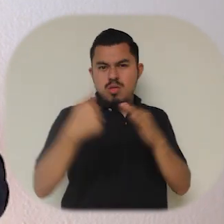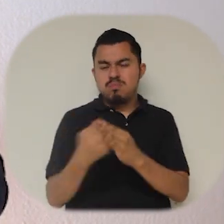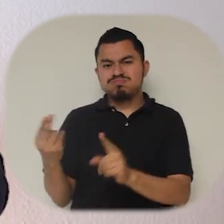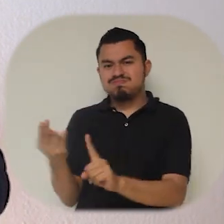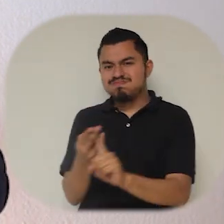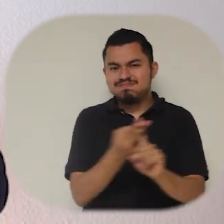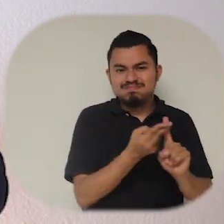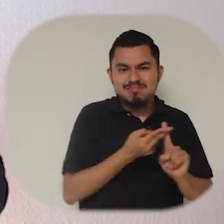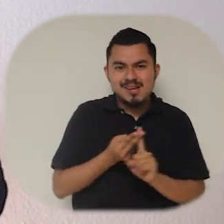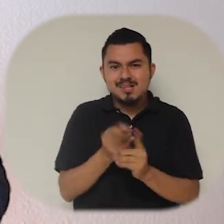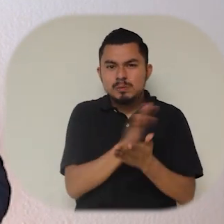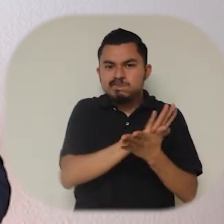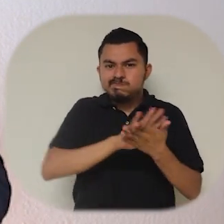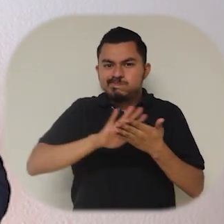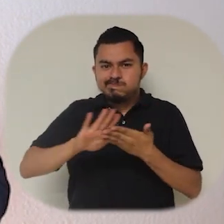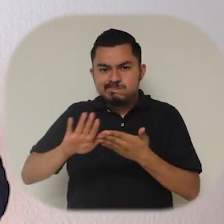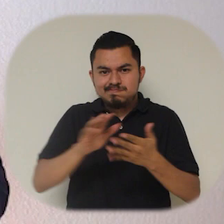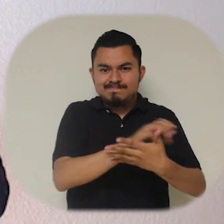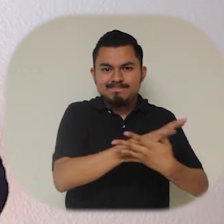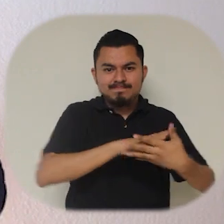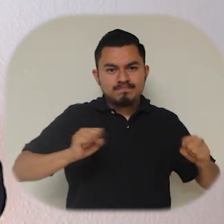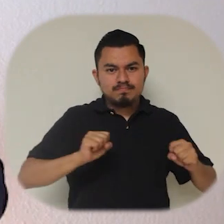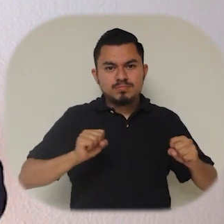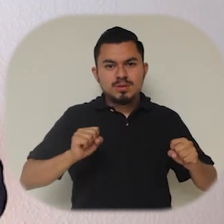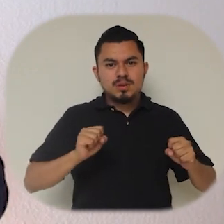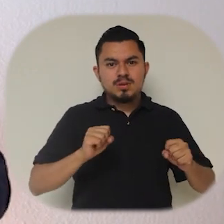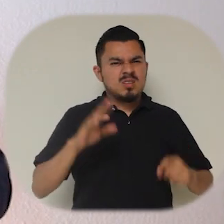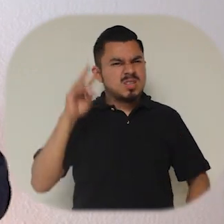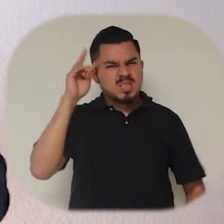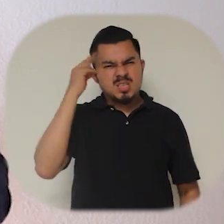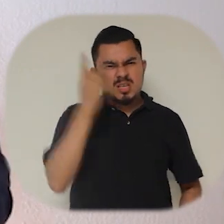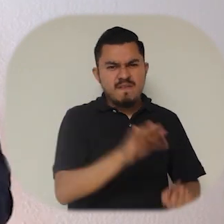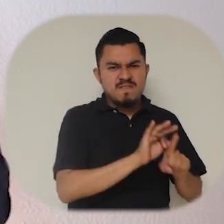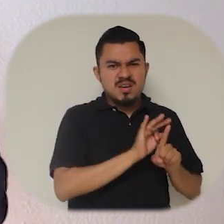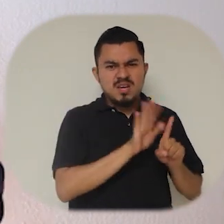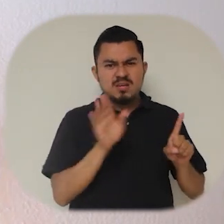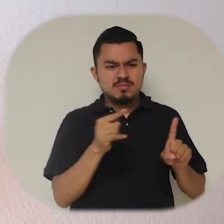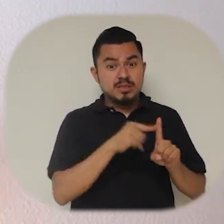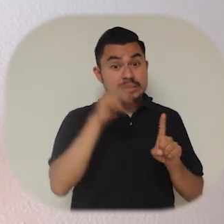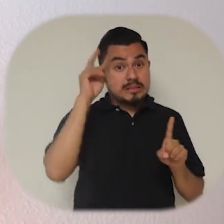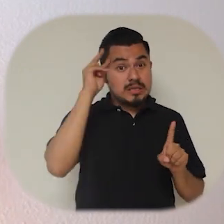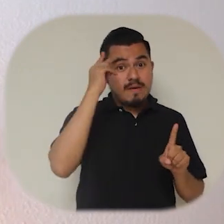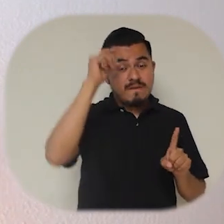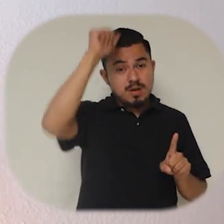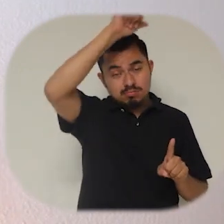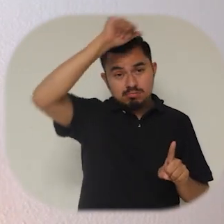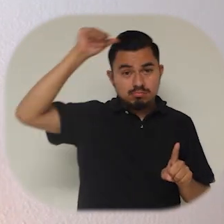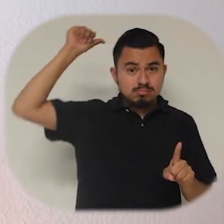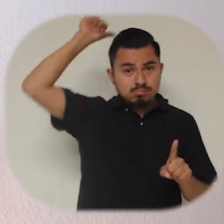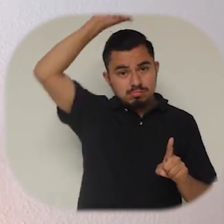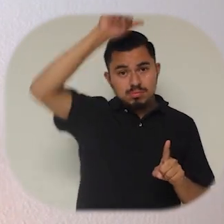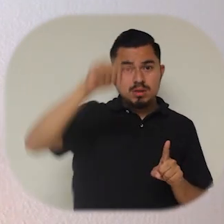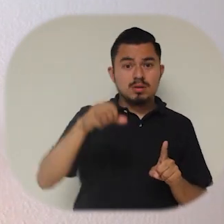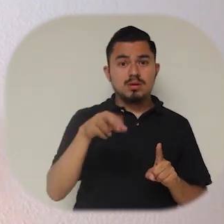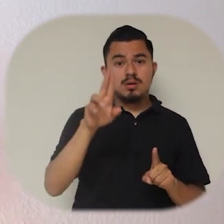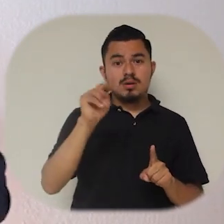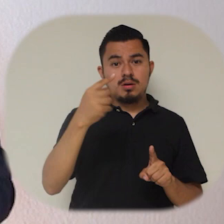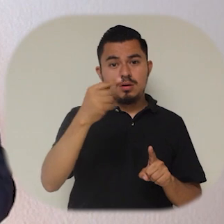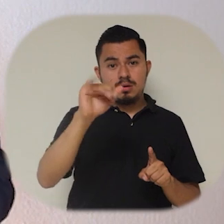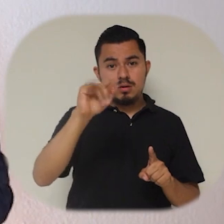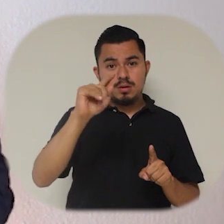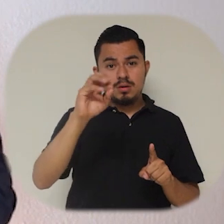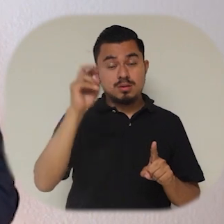Así que el Mesías quiere decir el ungido. Y este Mesías, en otras palabras, quiere decir que Él es